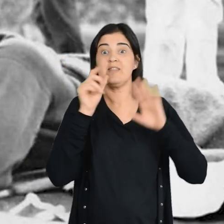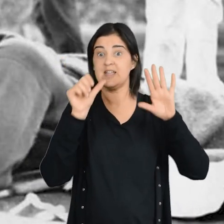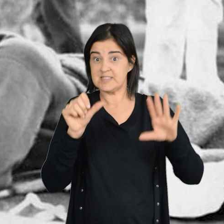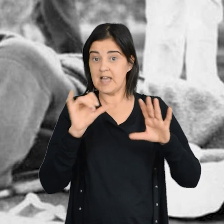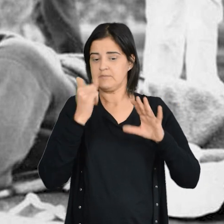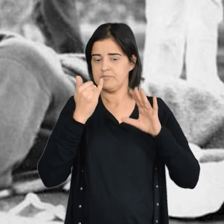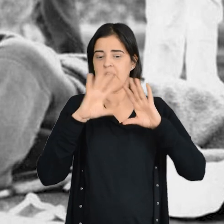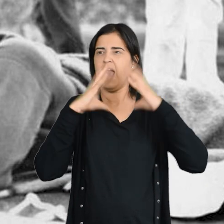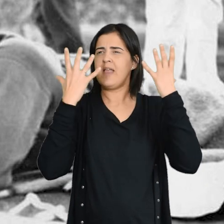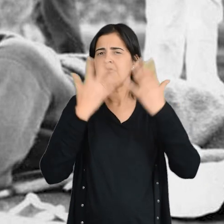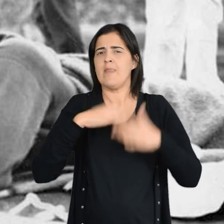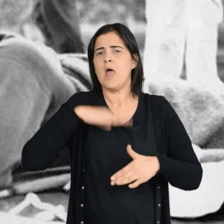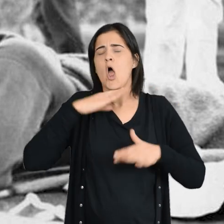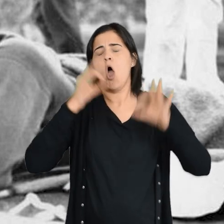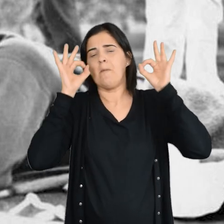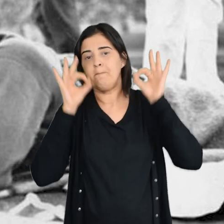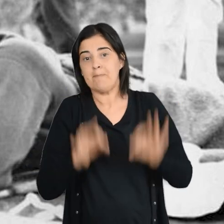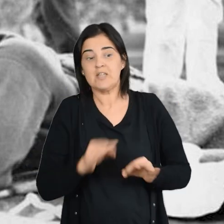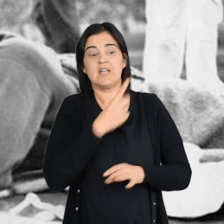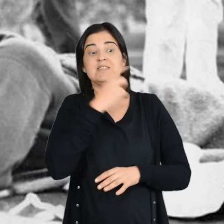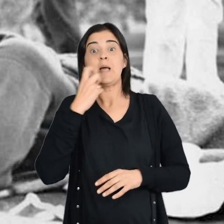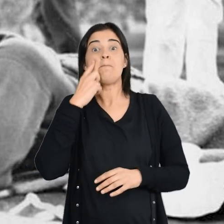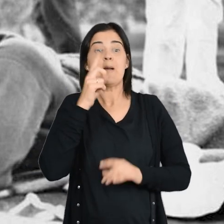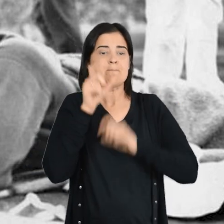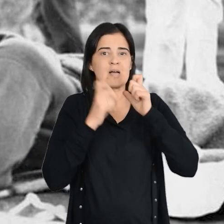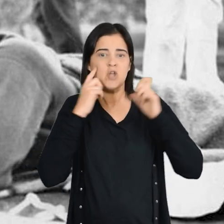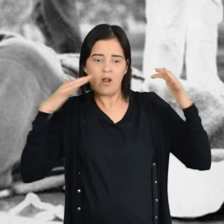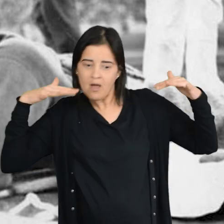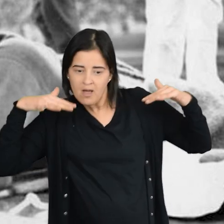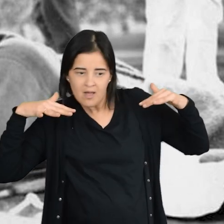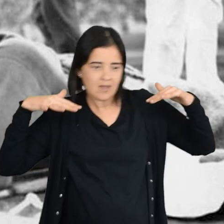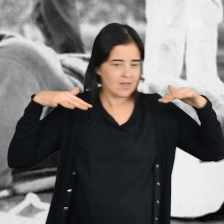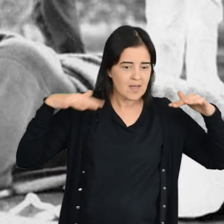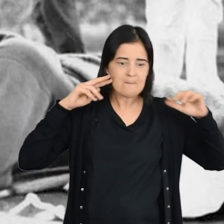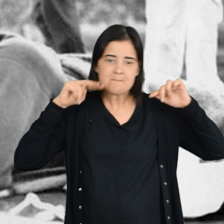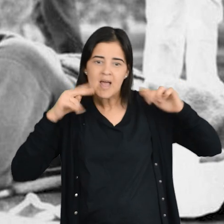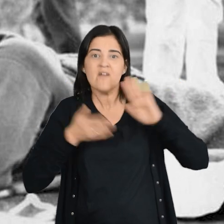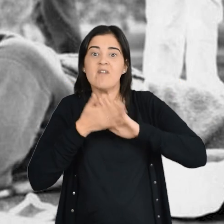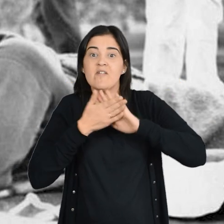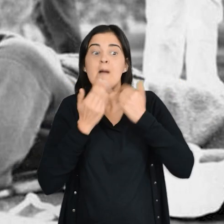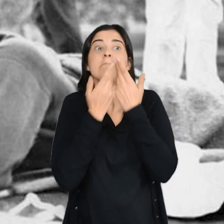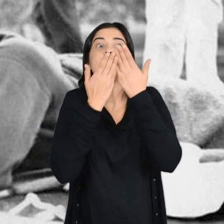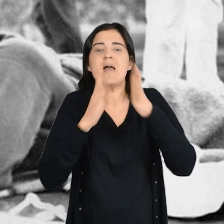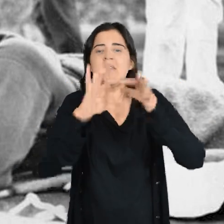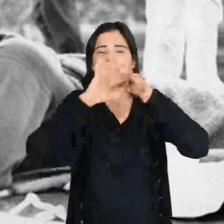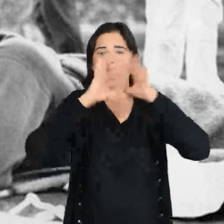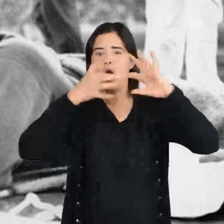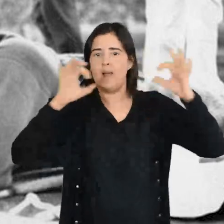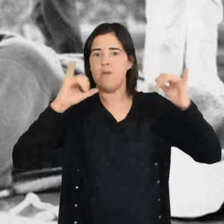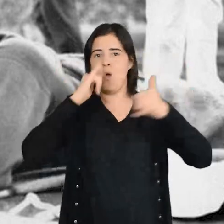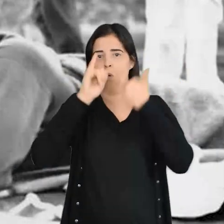el estadio se encontraba repleto 100.000 espectadores aguardaban con emoción el inicio de los juegos